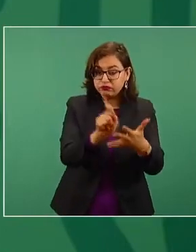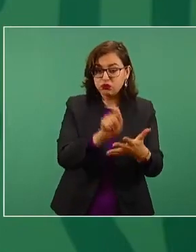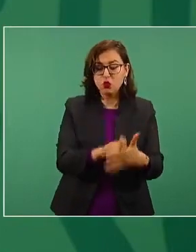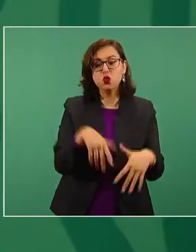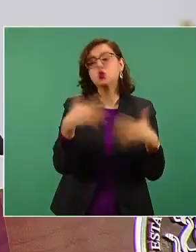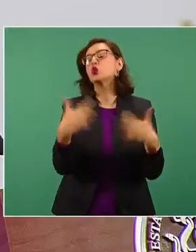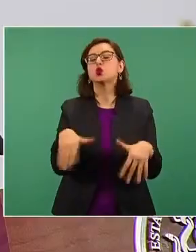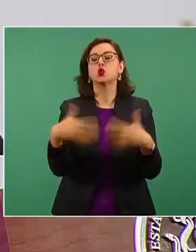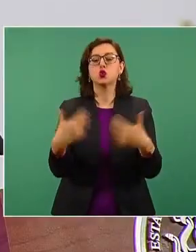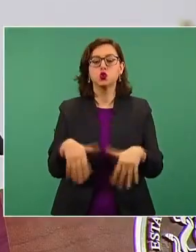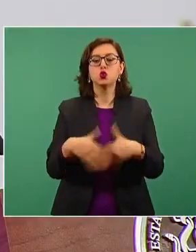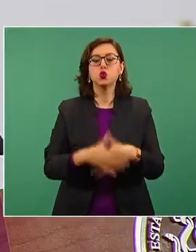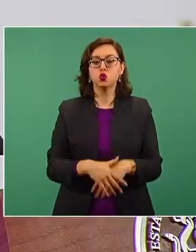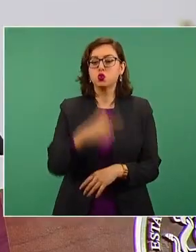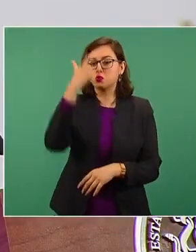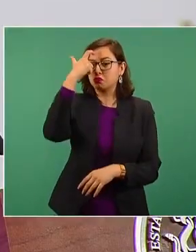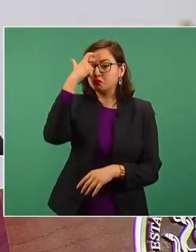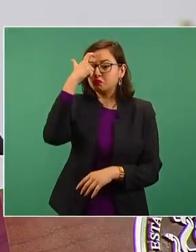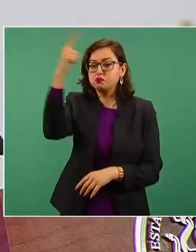muy